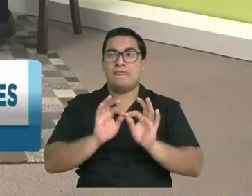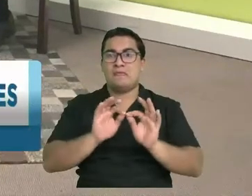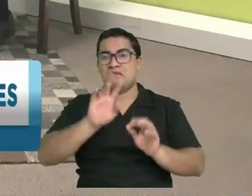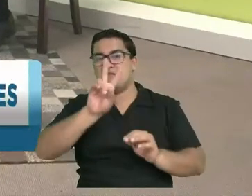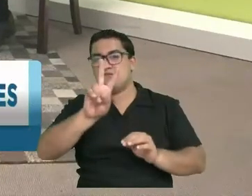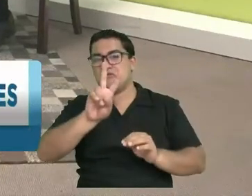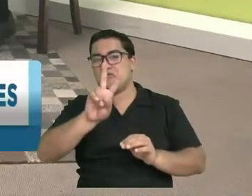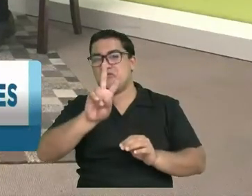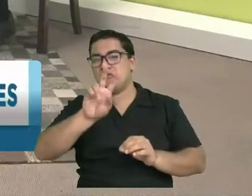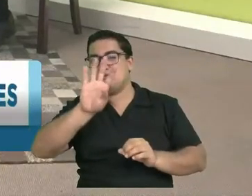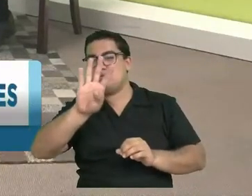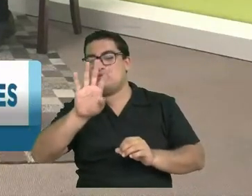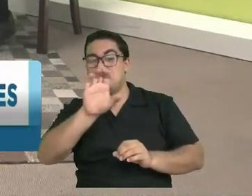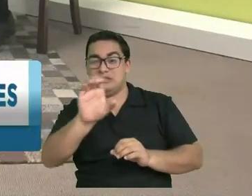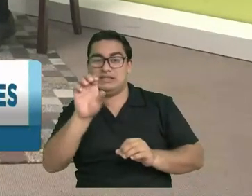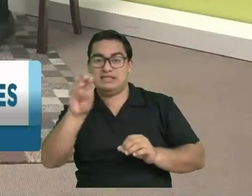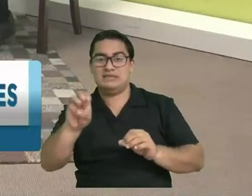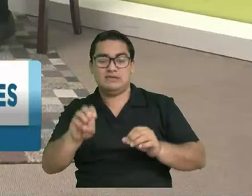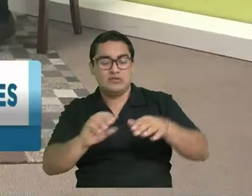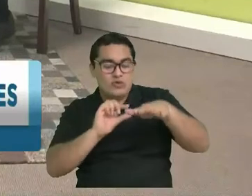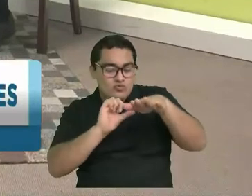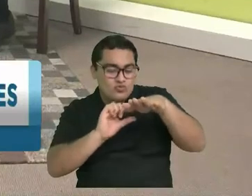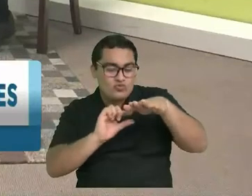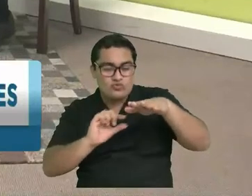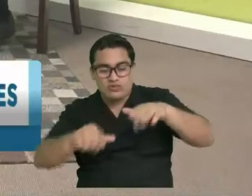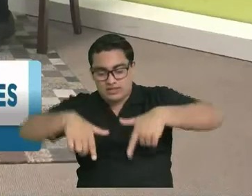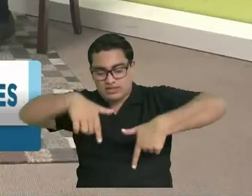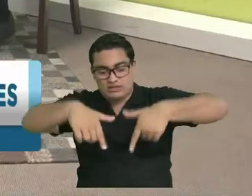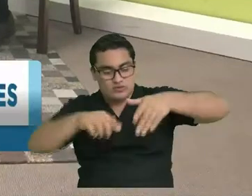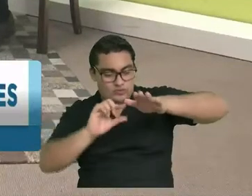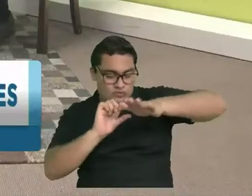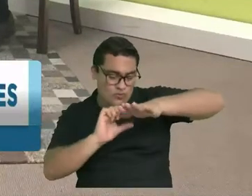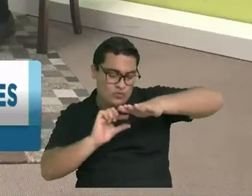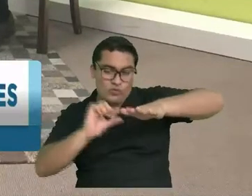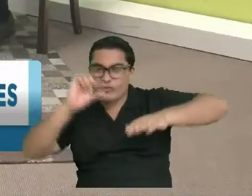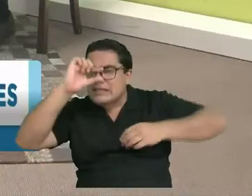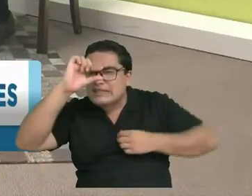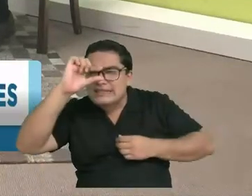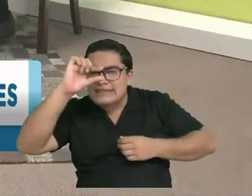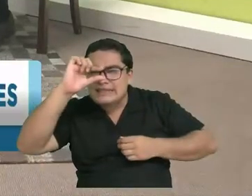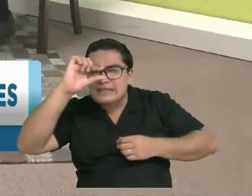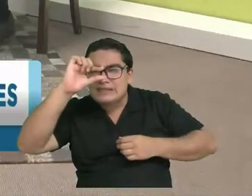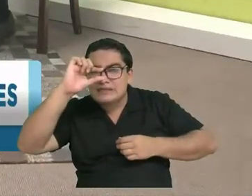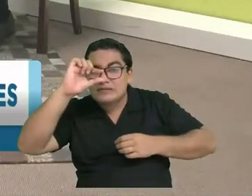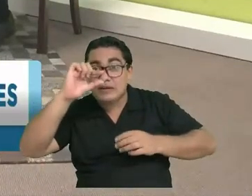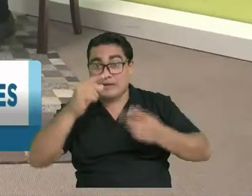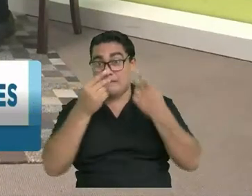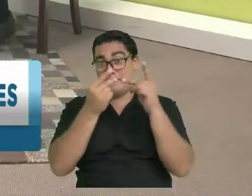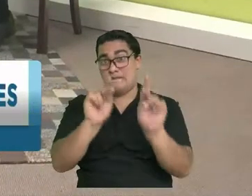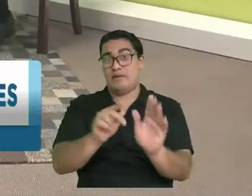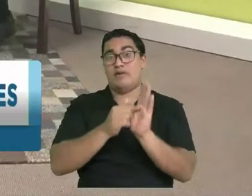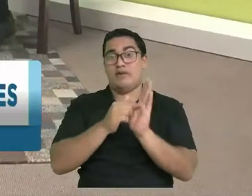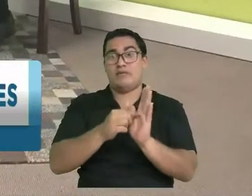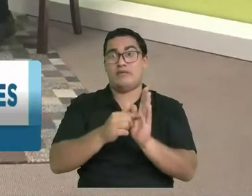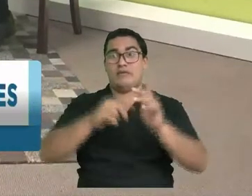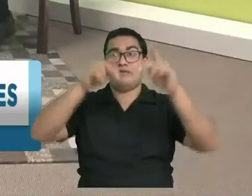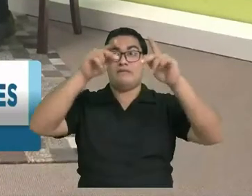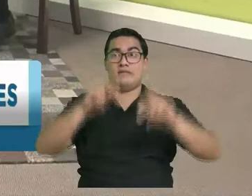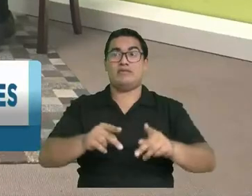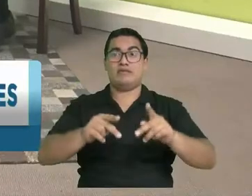4 centímetros máximo de altura. Entonces, cuando una persona aumenta su